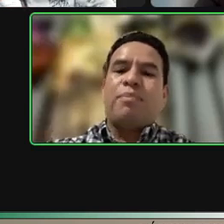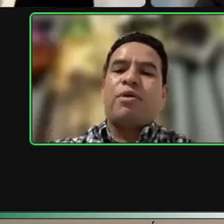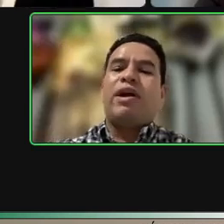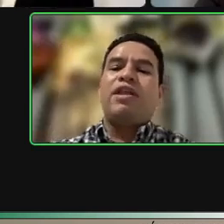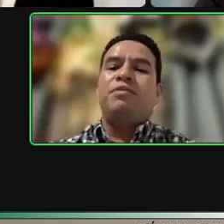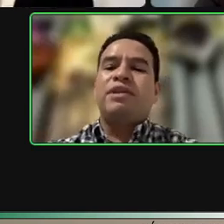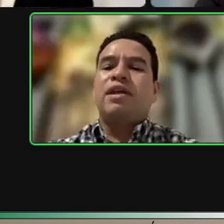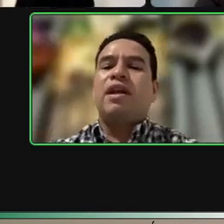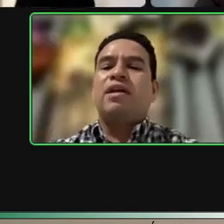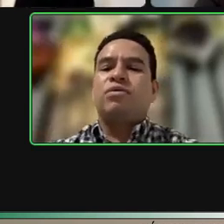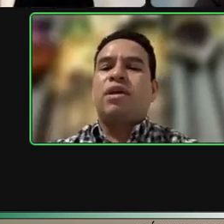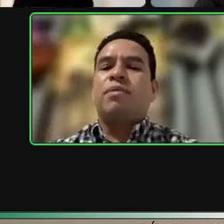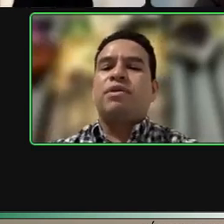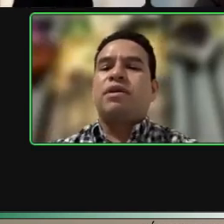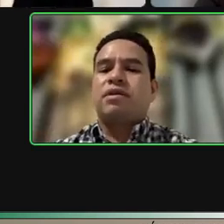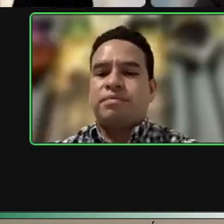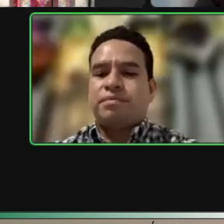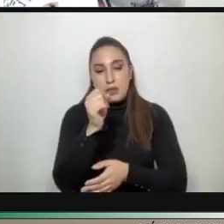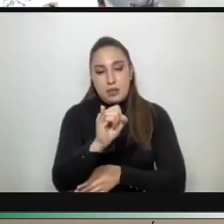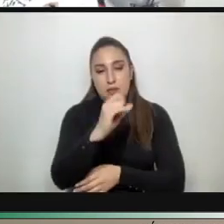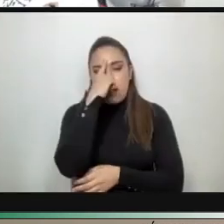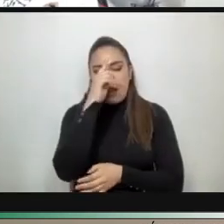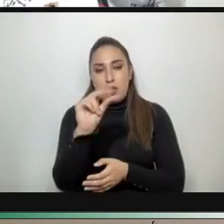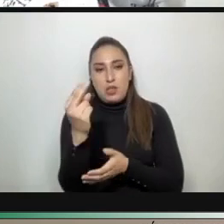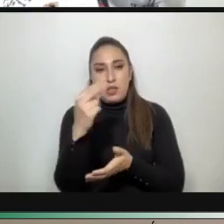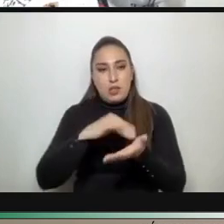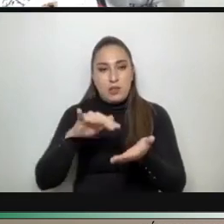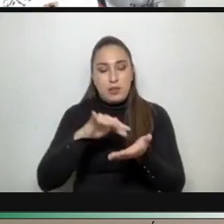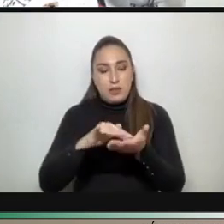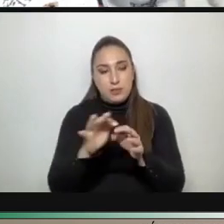Se aprueba la dispensa de la lectura, diputado.